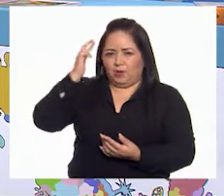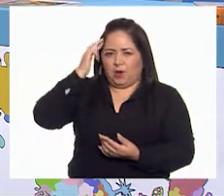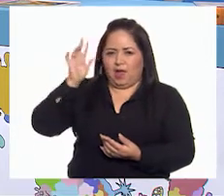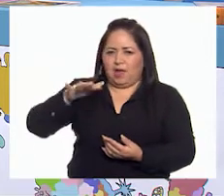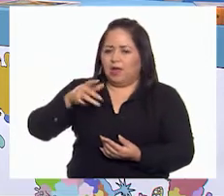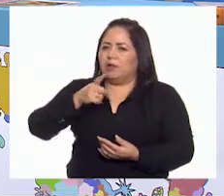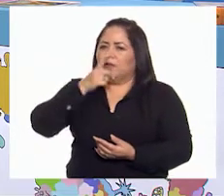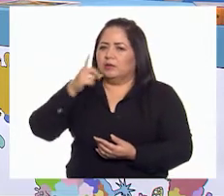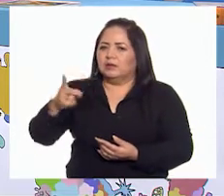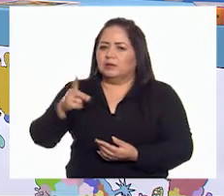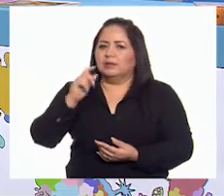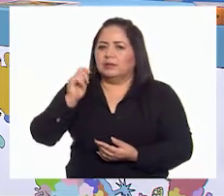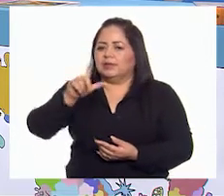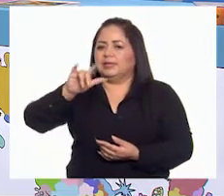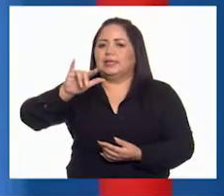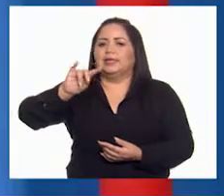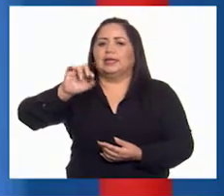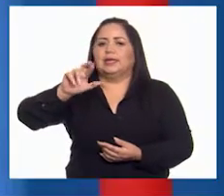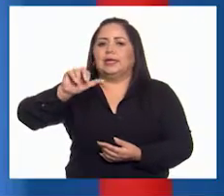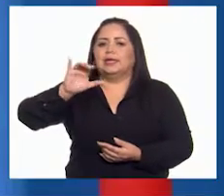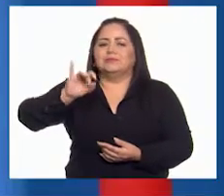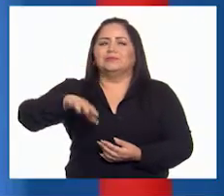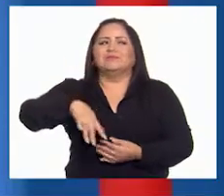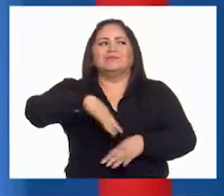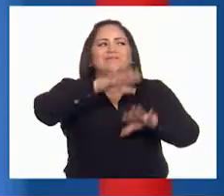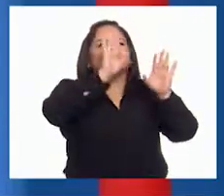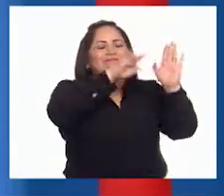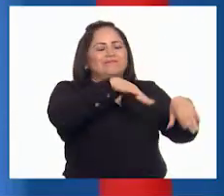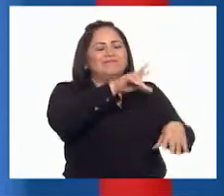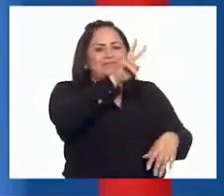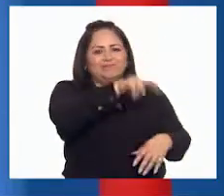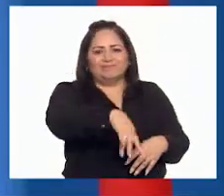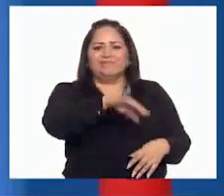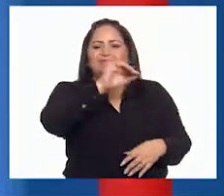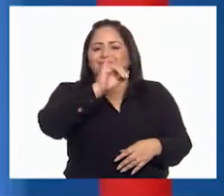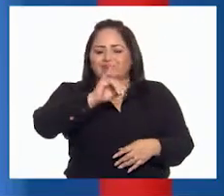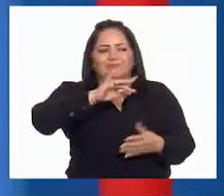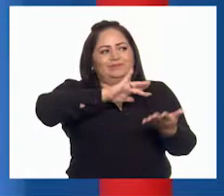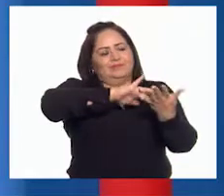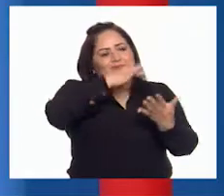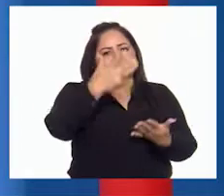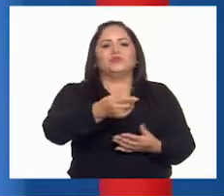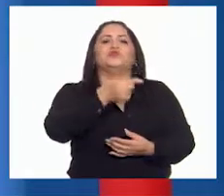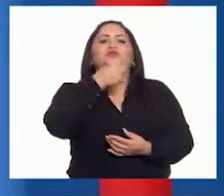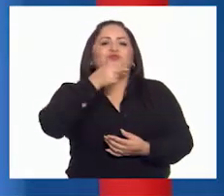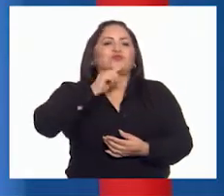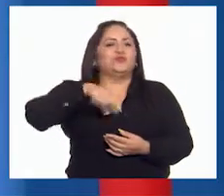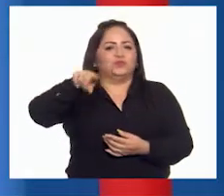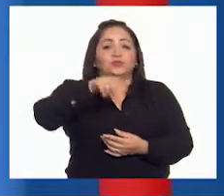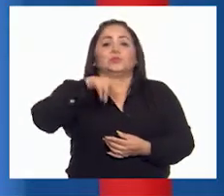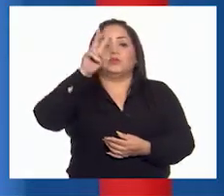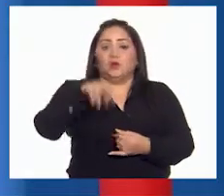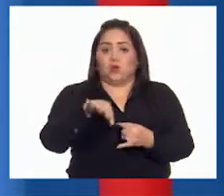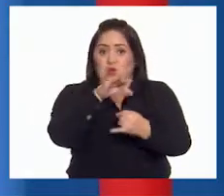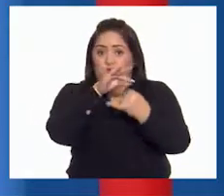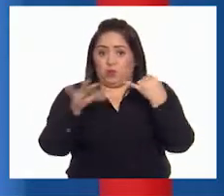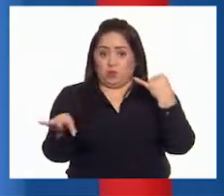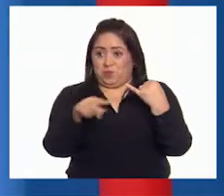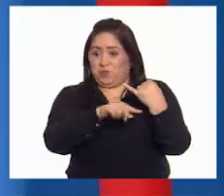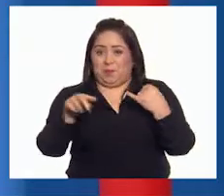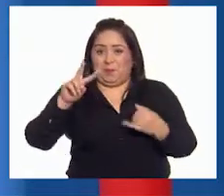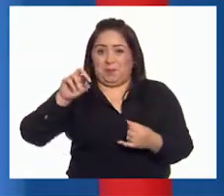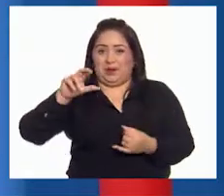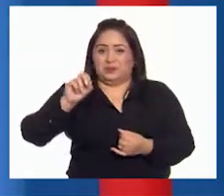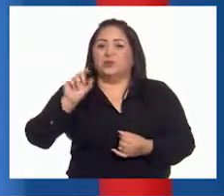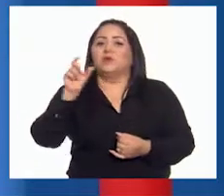dijimos sobre aliteración? Es verdad, Gaby. Ay, gracias, niñas y niños. En el último verso,